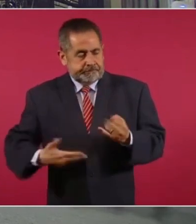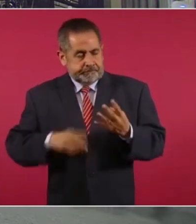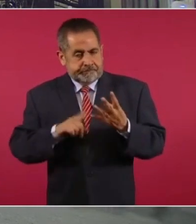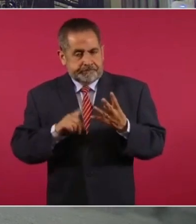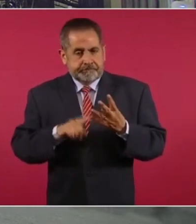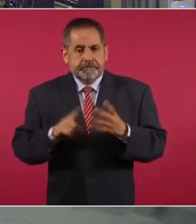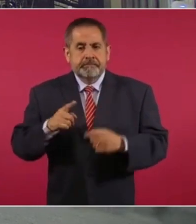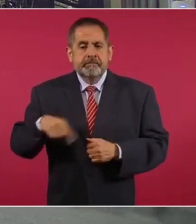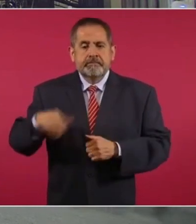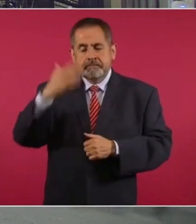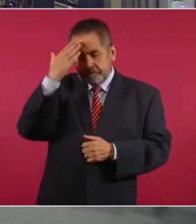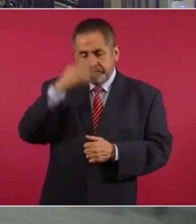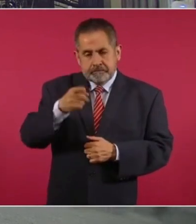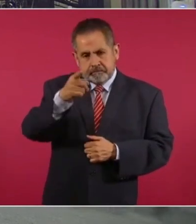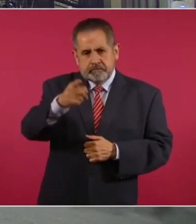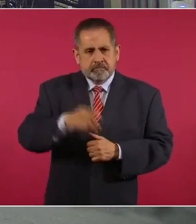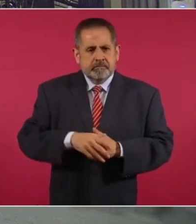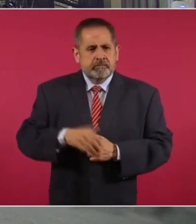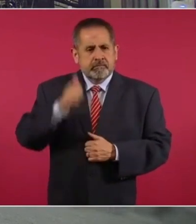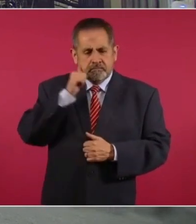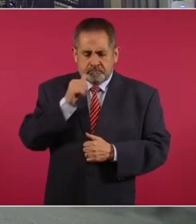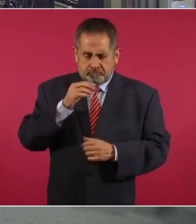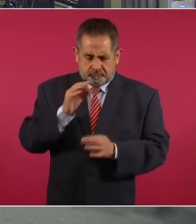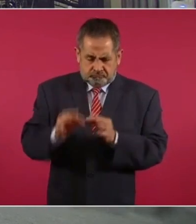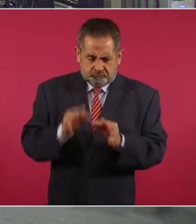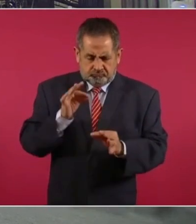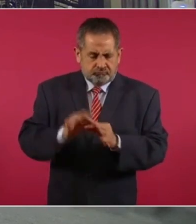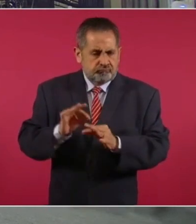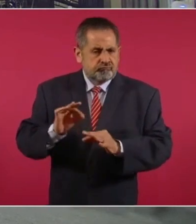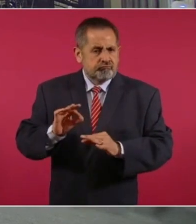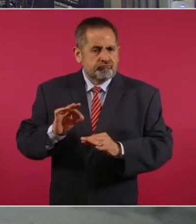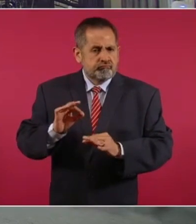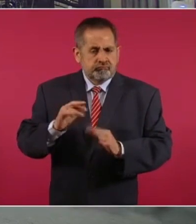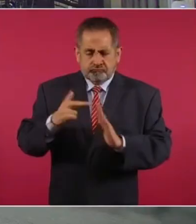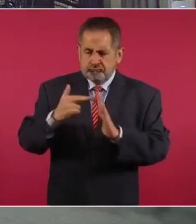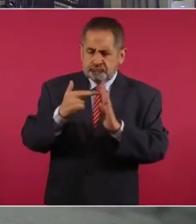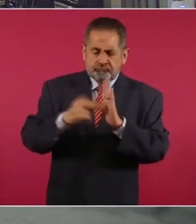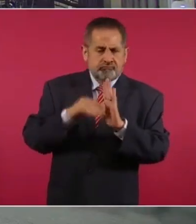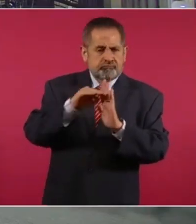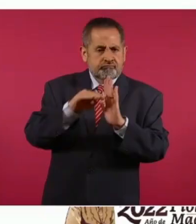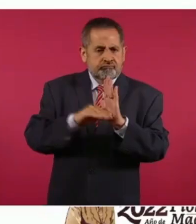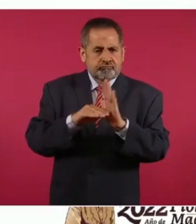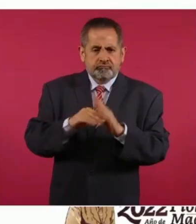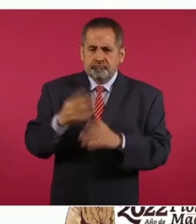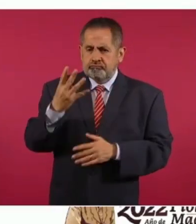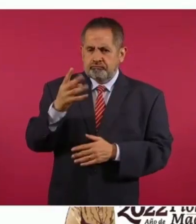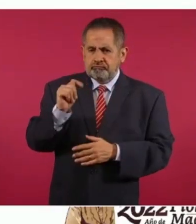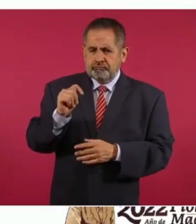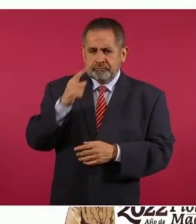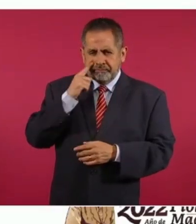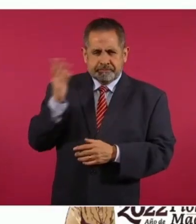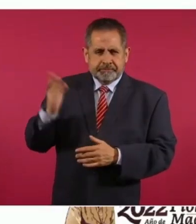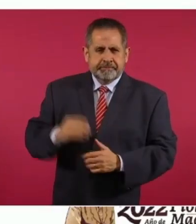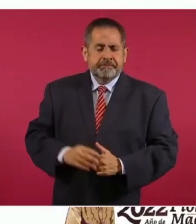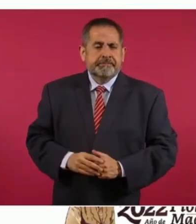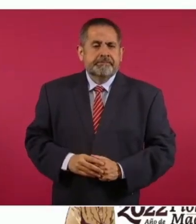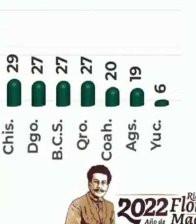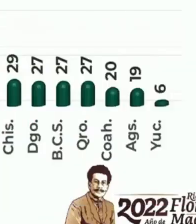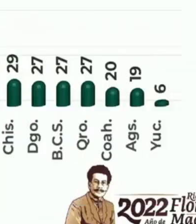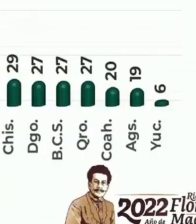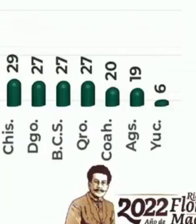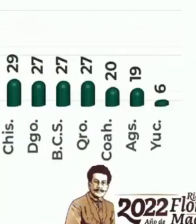pues sabemos que usted es una persona que cumple y sigue al pie de la letra los estatutos de la Cuarta Transformación y la